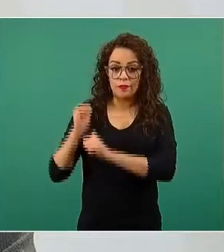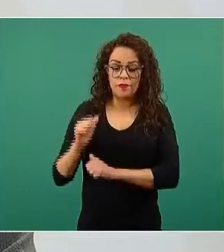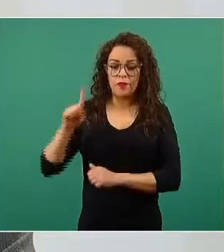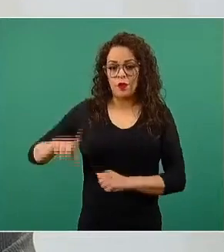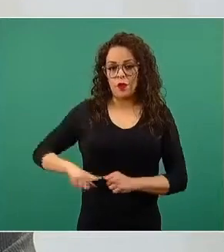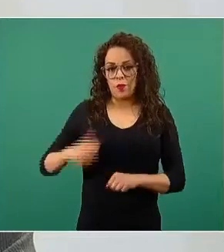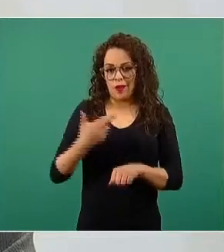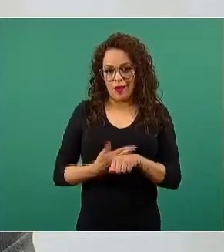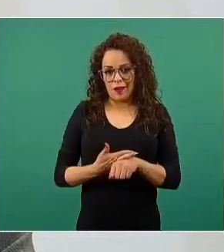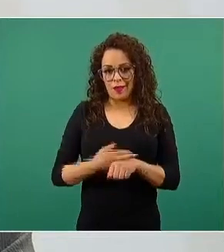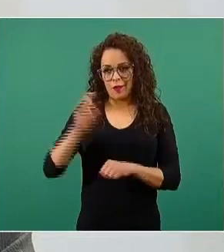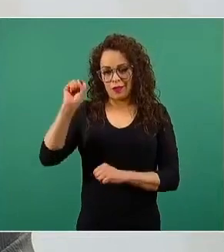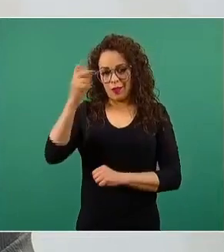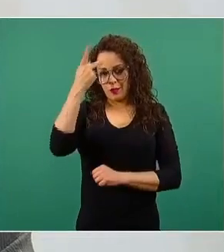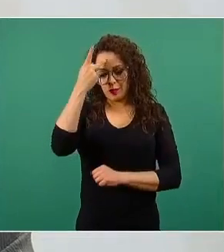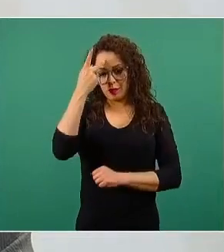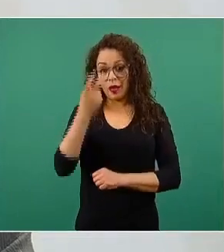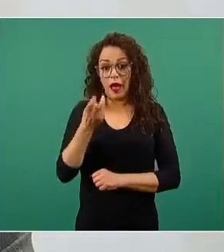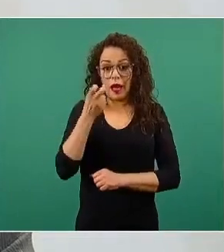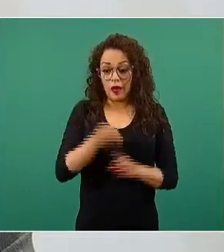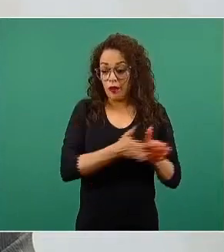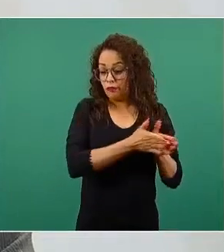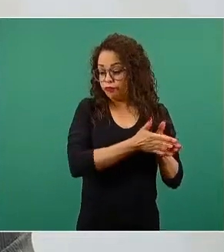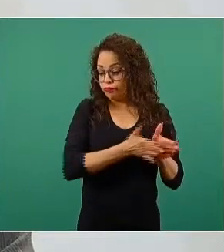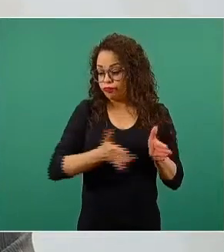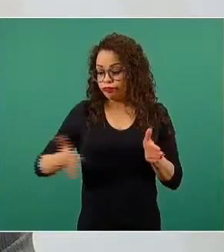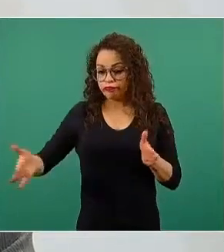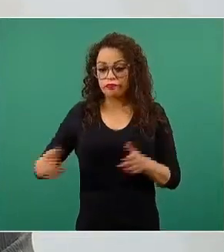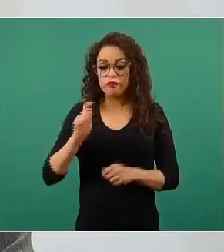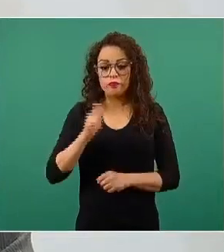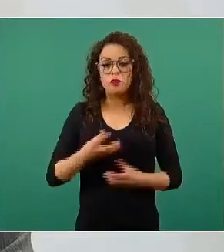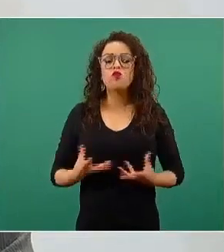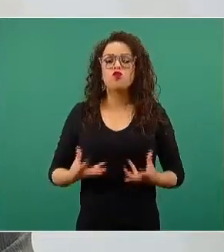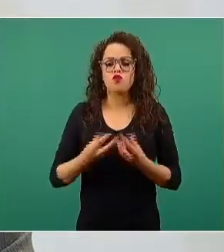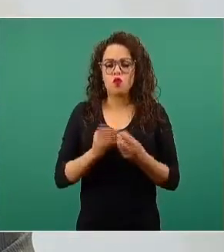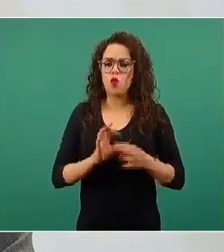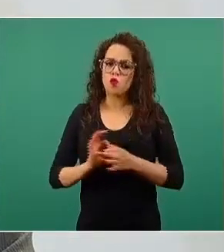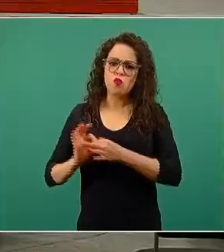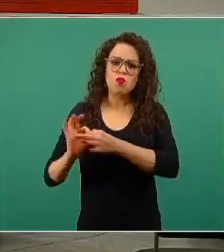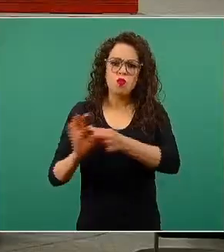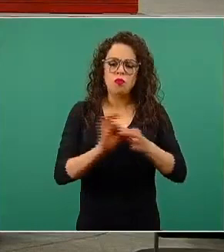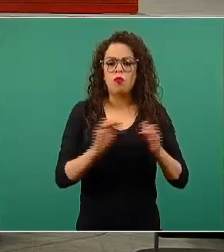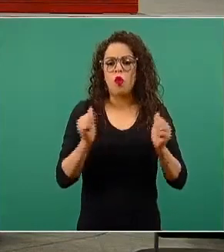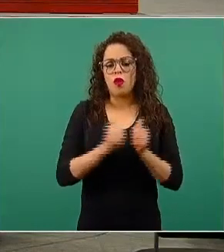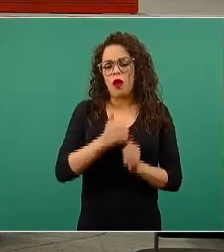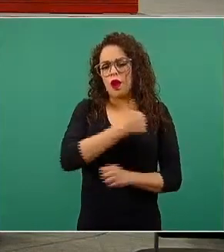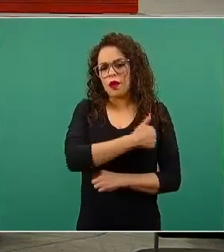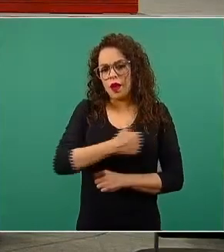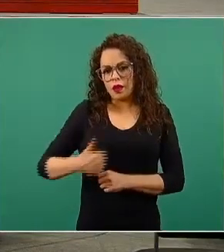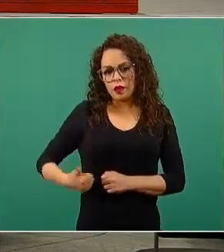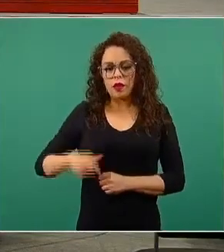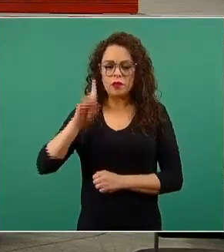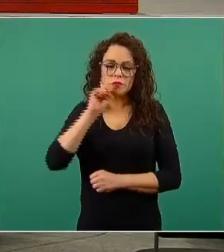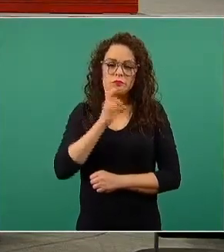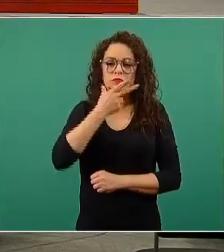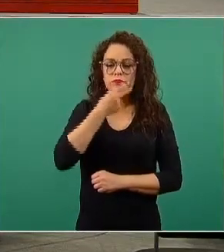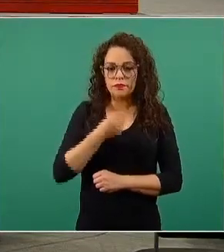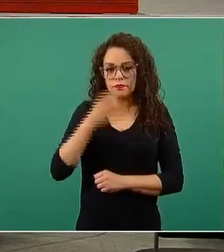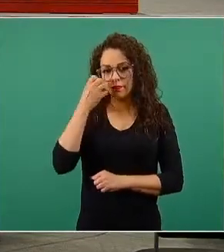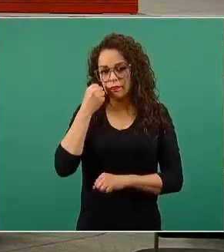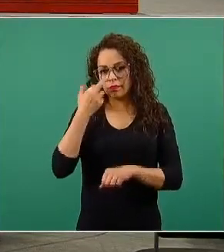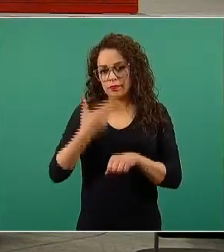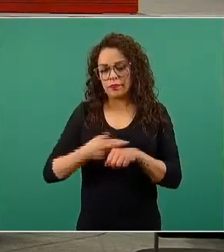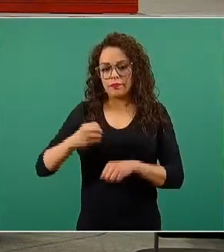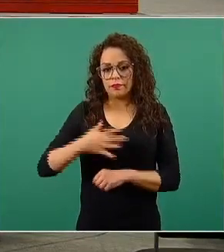en adelante hemos estado trabajando pues para tener esta coordinación sectorial con los alcaldes, con las alcaldesas, con la Secretaría